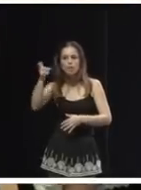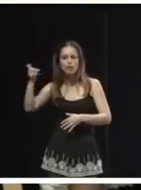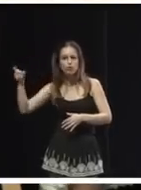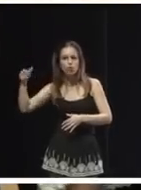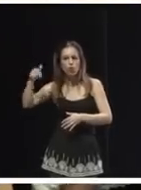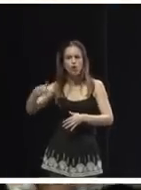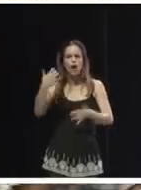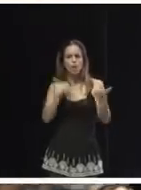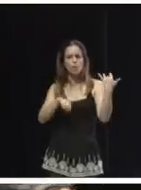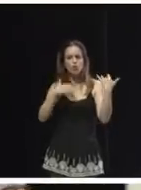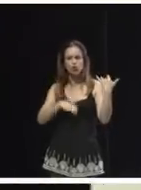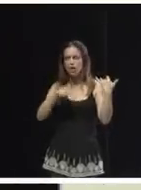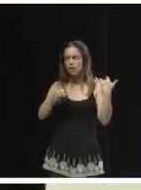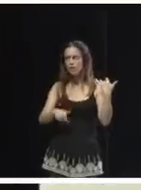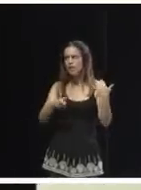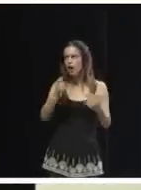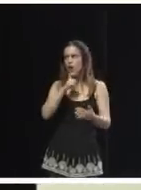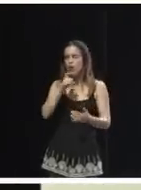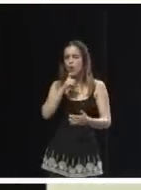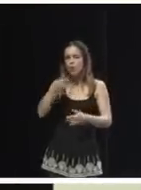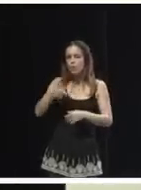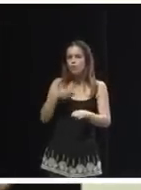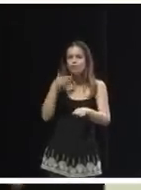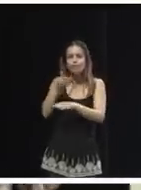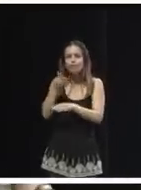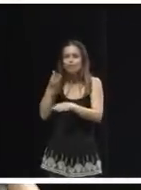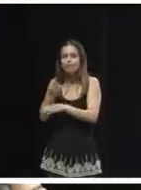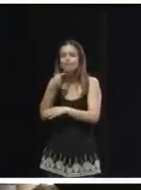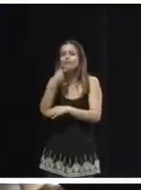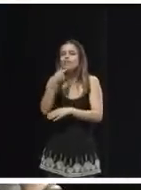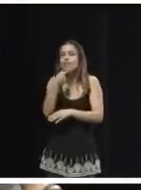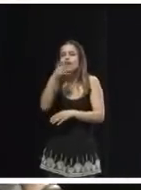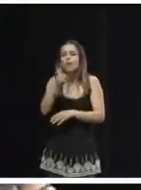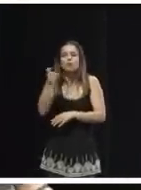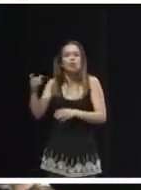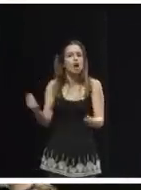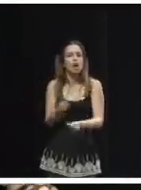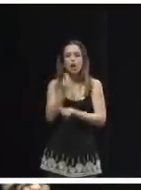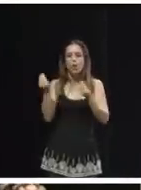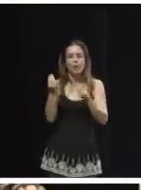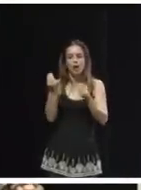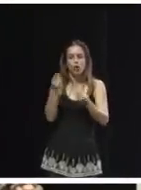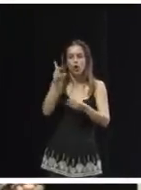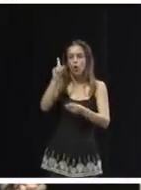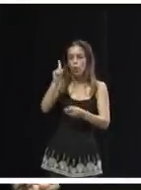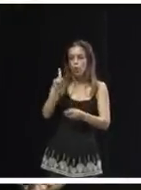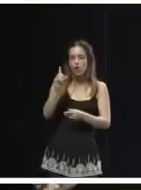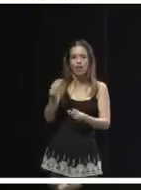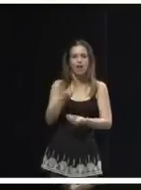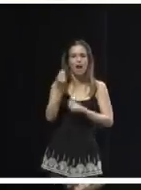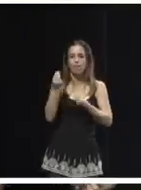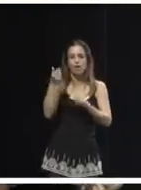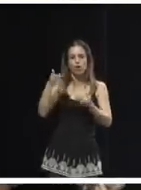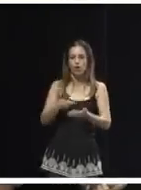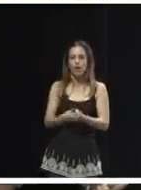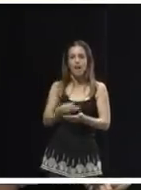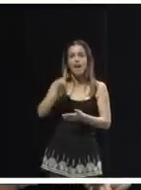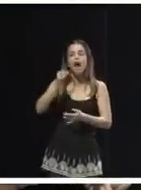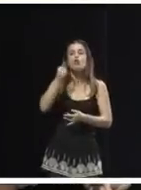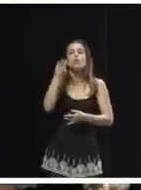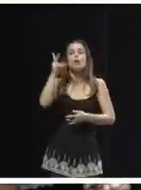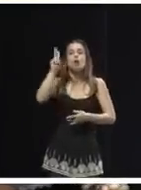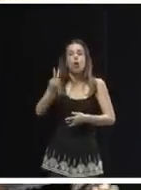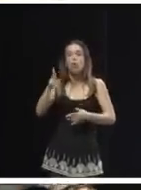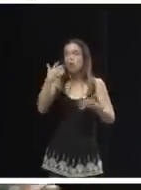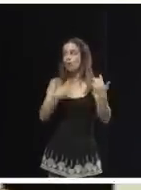votar? ¿Cómo no vamos a decirle a la gente que tenemos a los mejores? Y una de las mejores es también en Gracia, la número 2 por Sevilla,